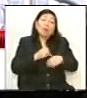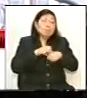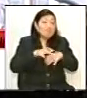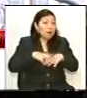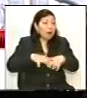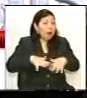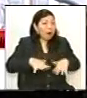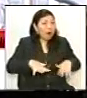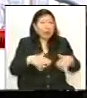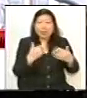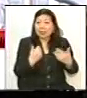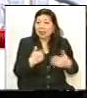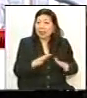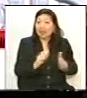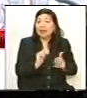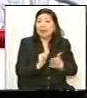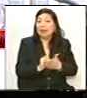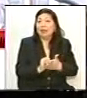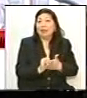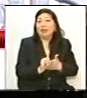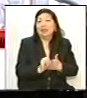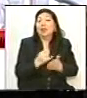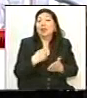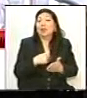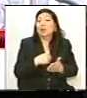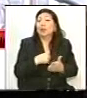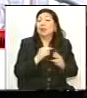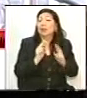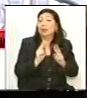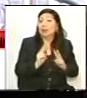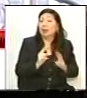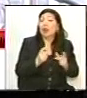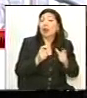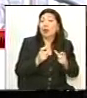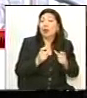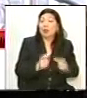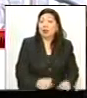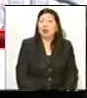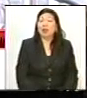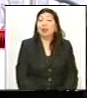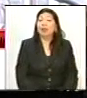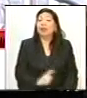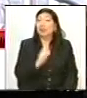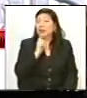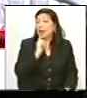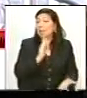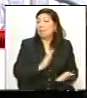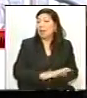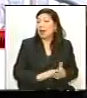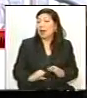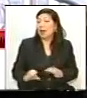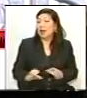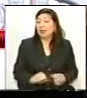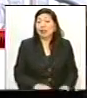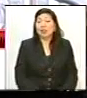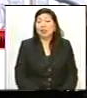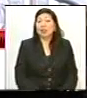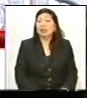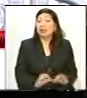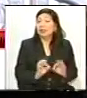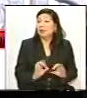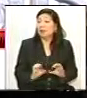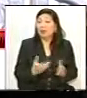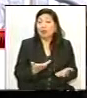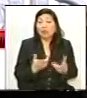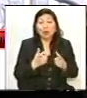descolmatación que ya se han hecho y que nosotros verificamos en el control concurrente que han estado mal hechas, y vamos a aplicar lo que siempre hacemos,